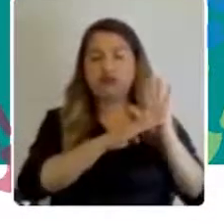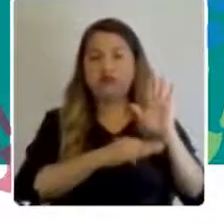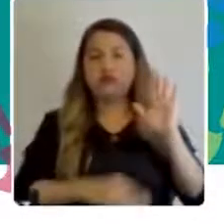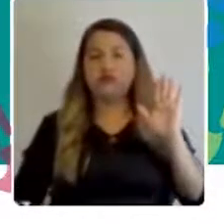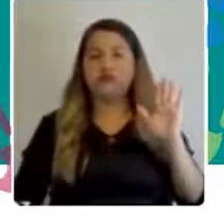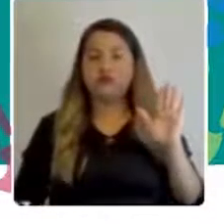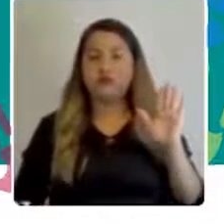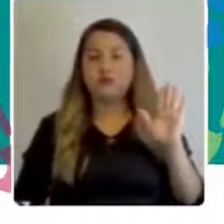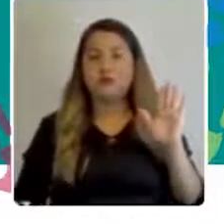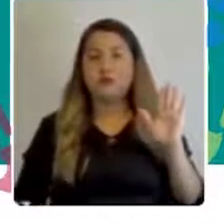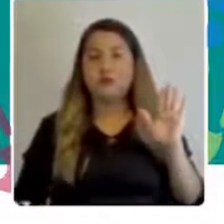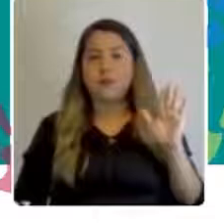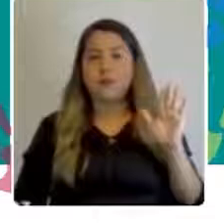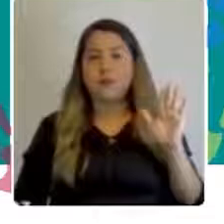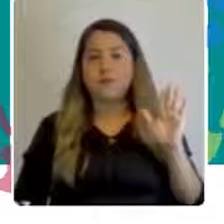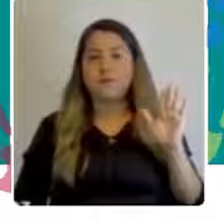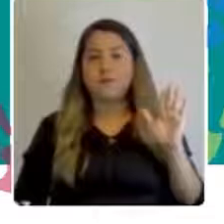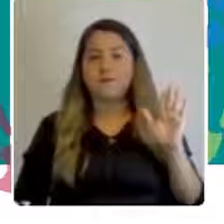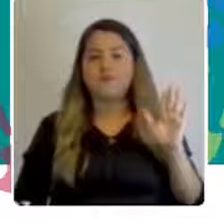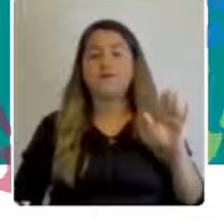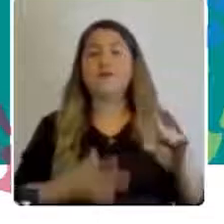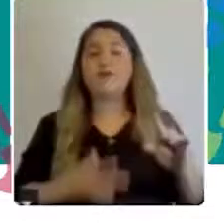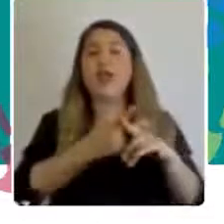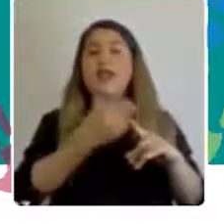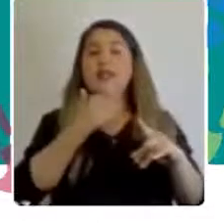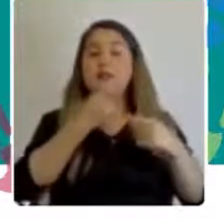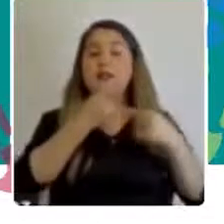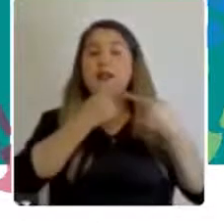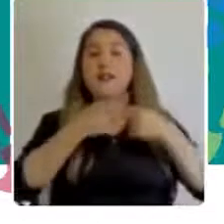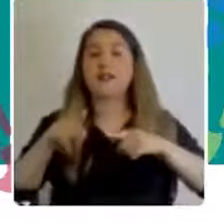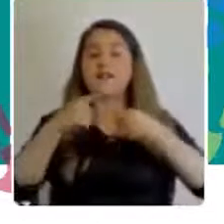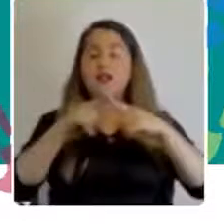de una rama de tratamiento en el ensayo.